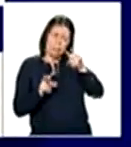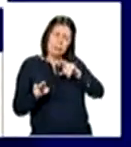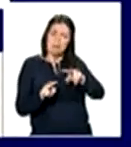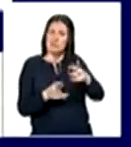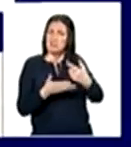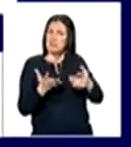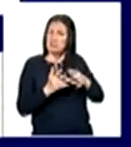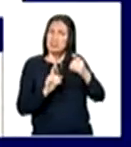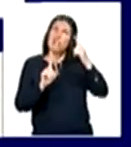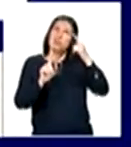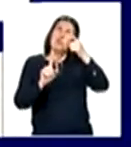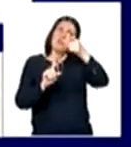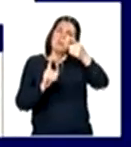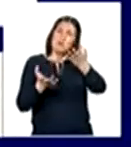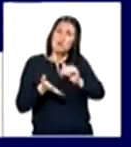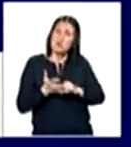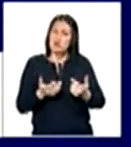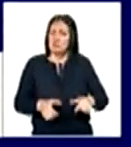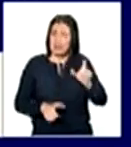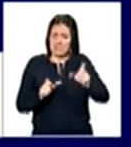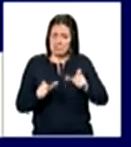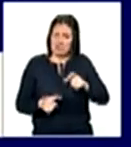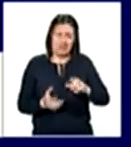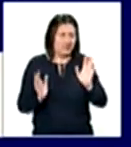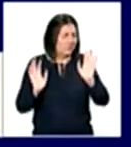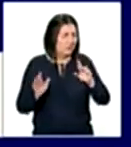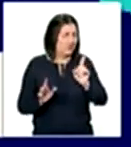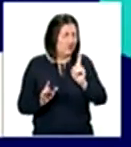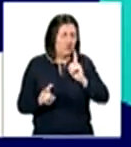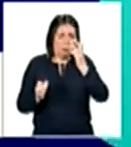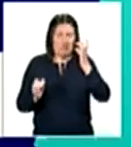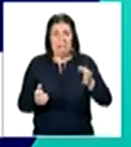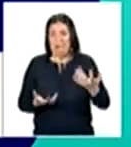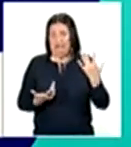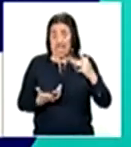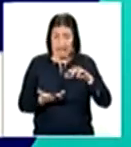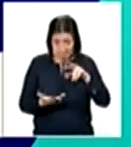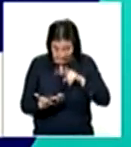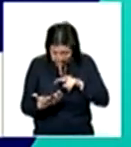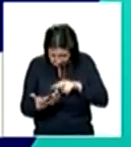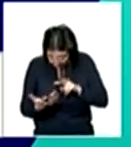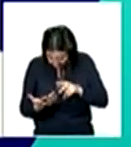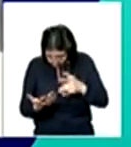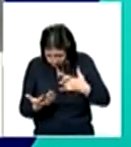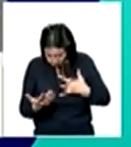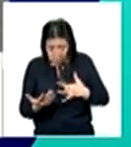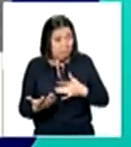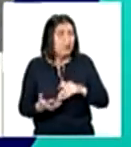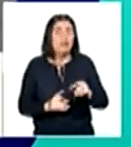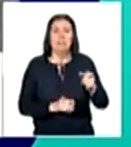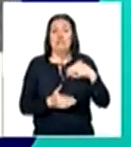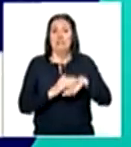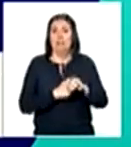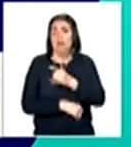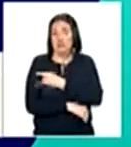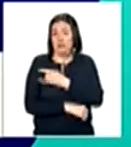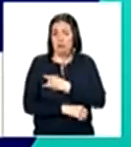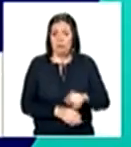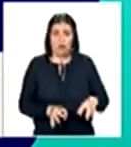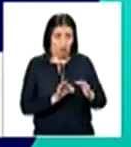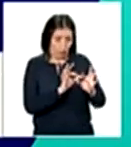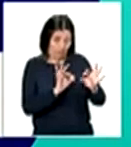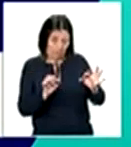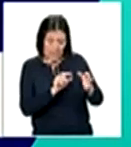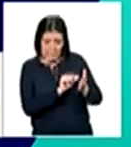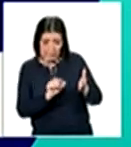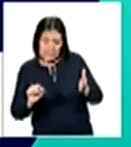del destino humano como un absurdo, realmente deprimente cuando algunos leíamos sus novelas en verdad en la universidad. Una de sus frases célebres